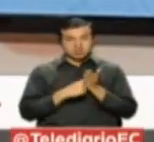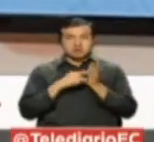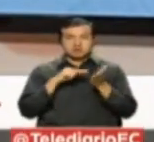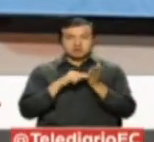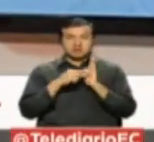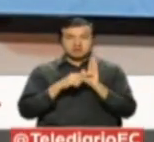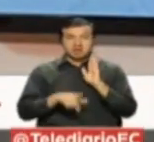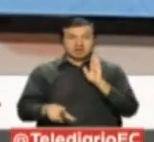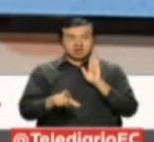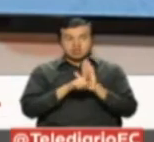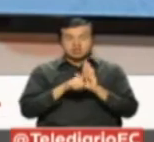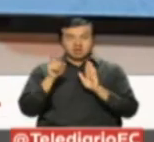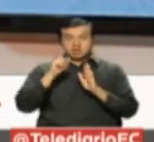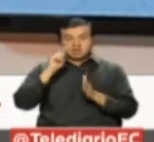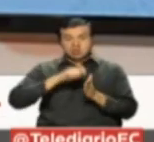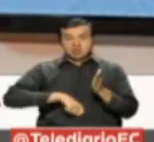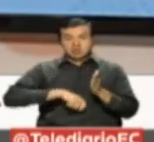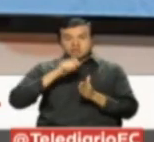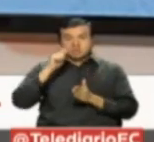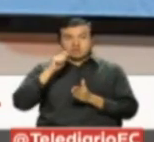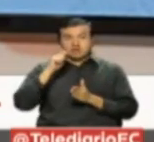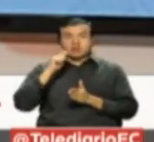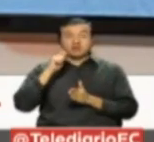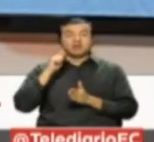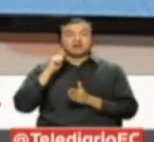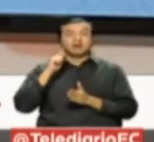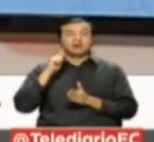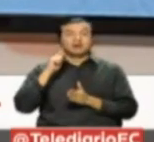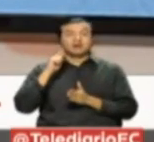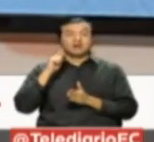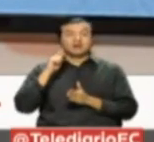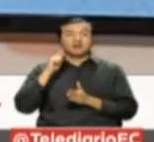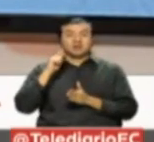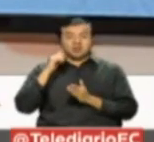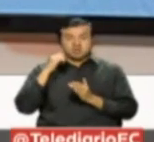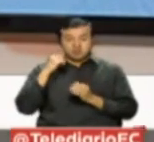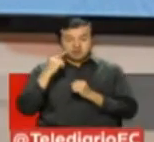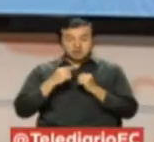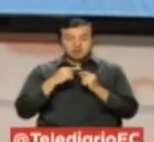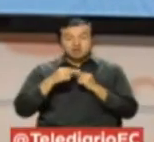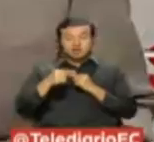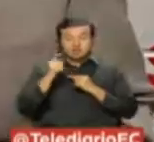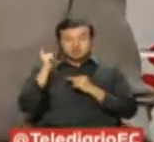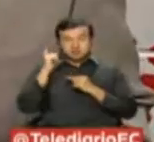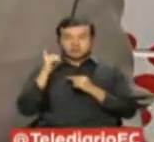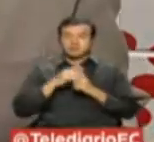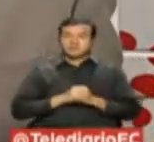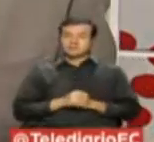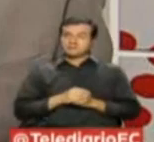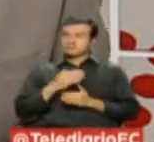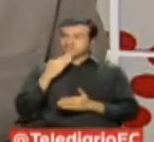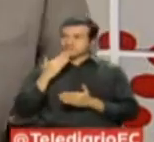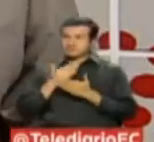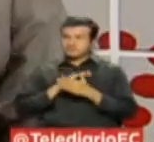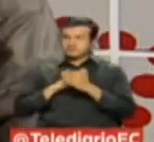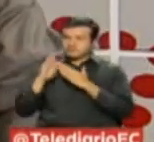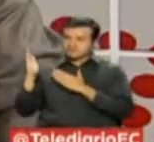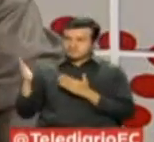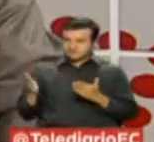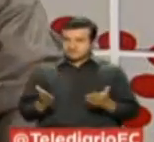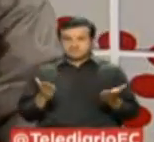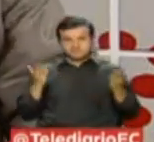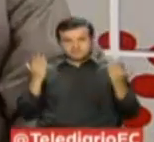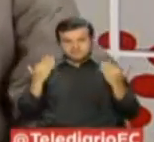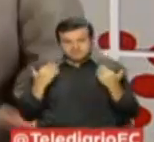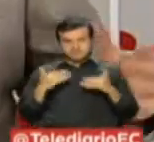decir esa ley se tiene que aprobar en el pleno en este en este año gracias por aceptar la invitación a este